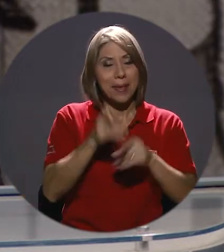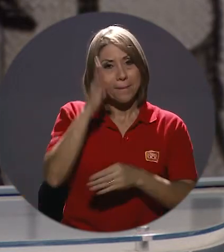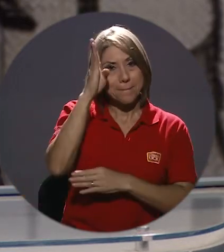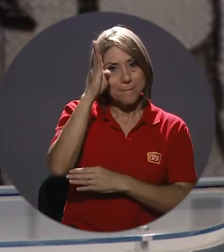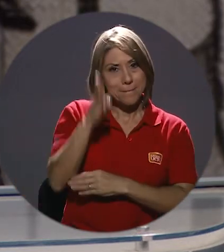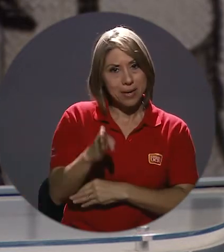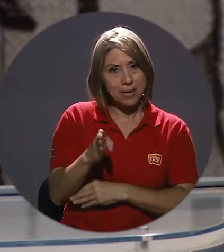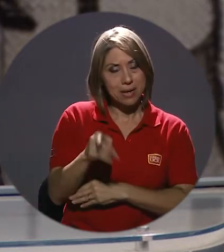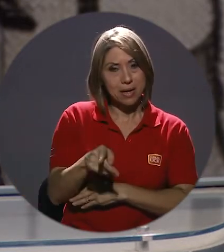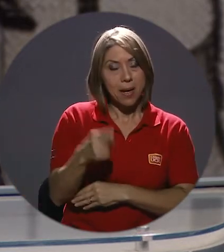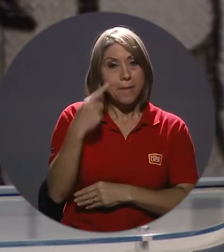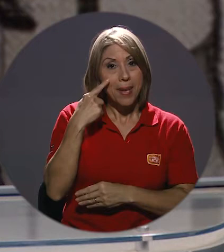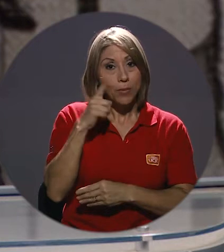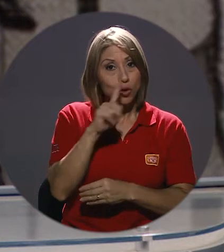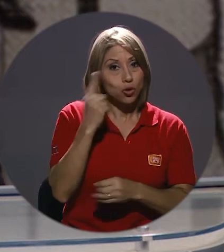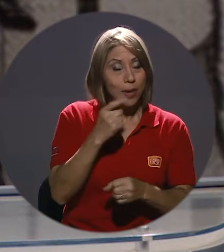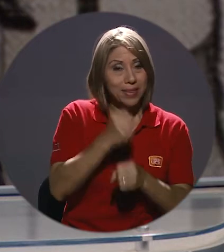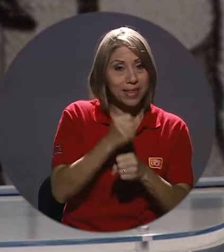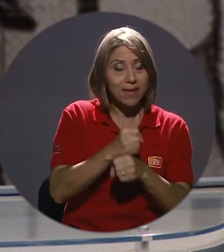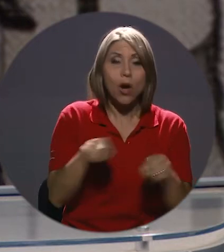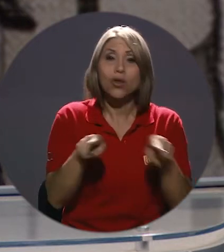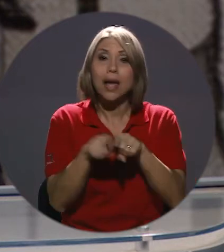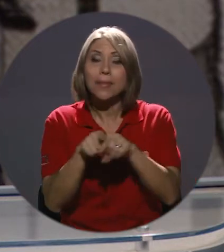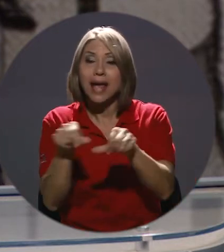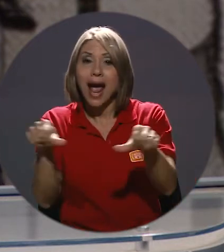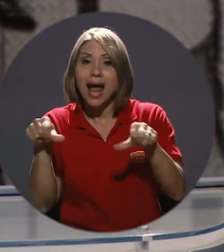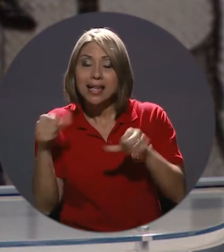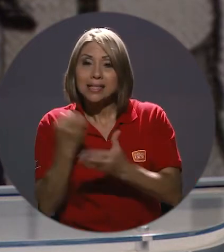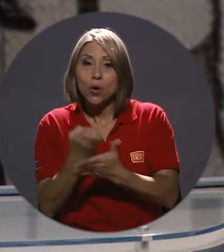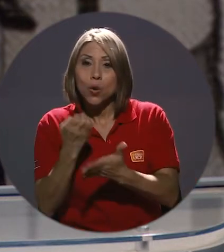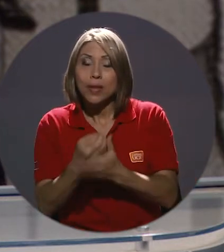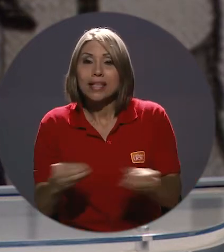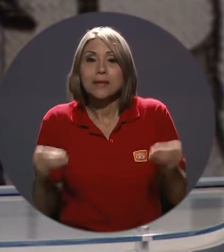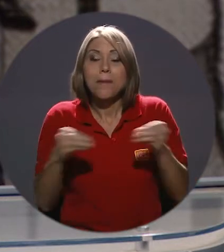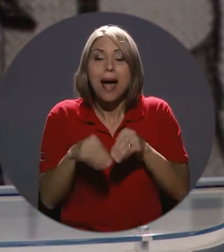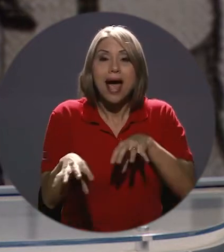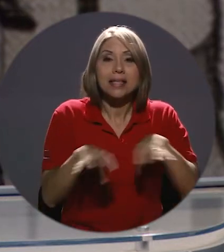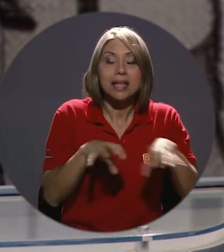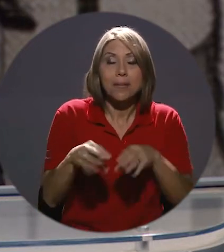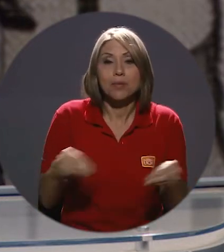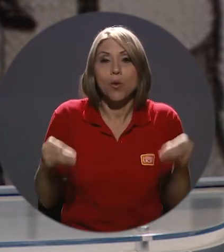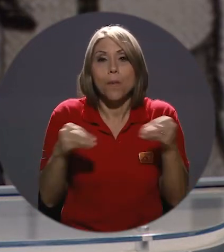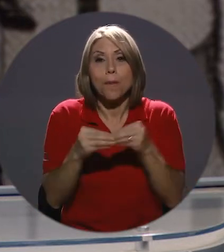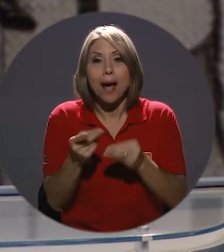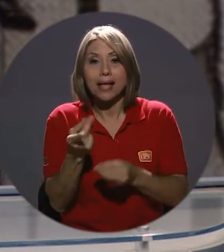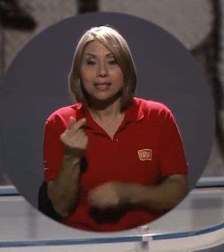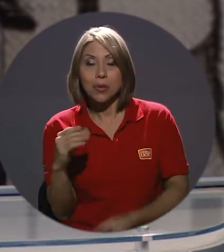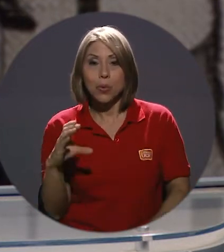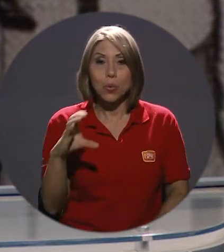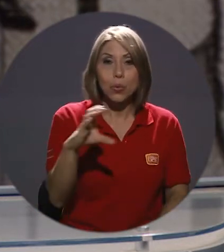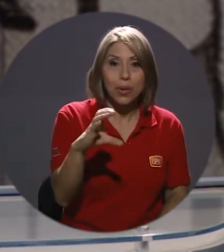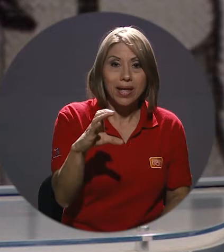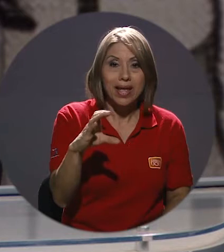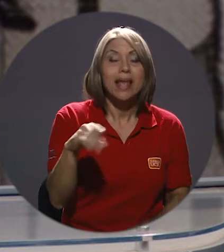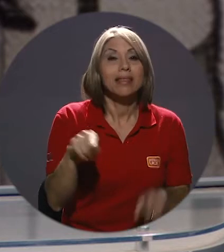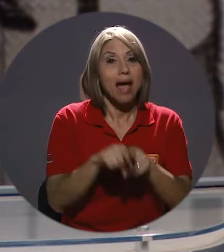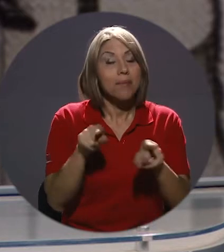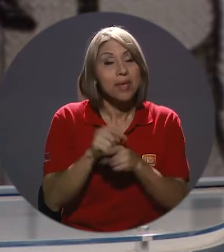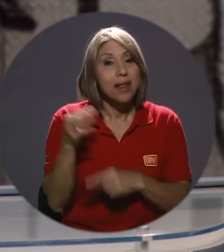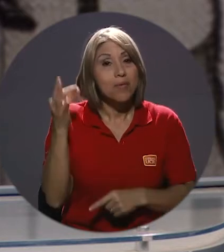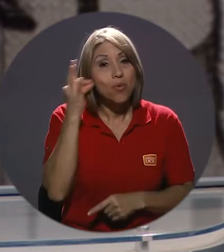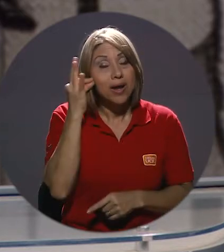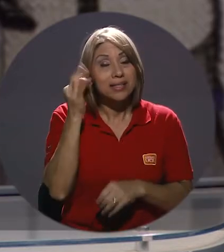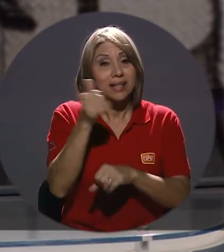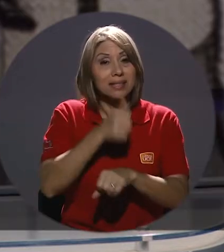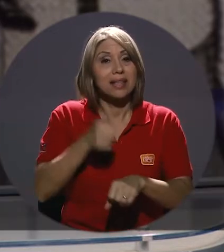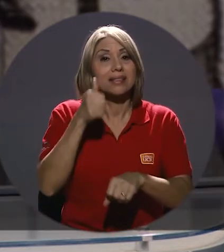actividad económica en los que existe mayor dinamismo, mayores remuneraciones, y a los que las mujeres también se